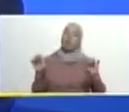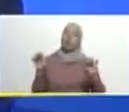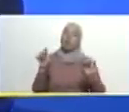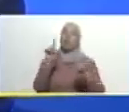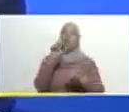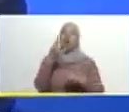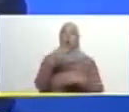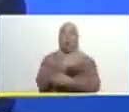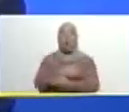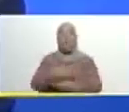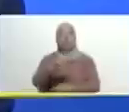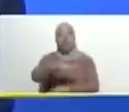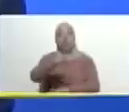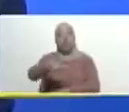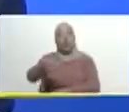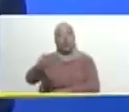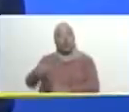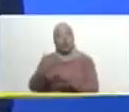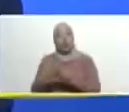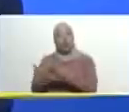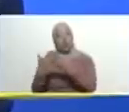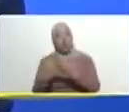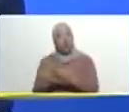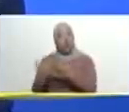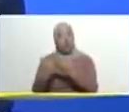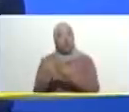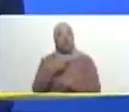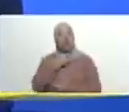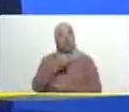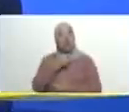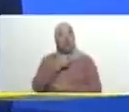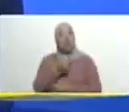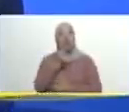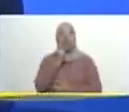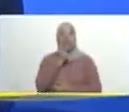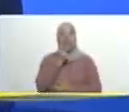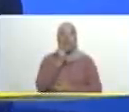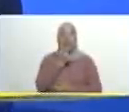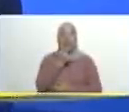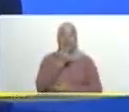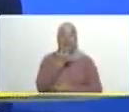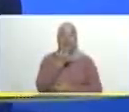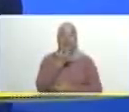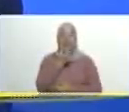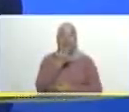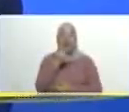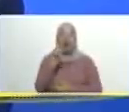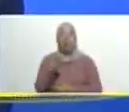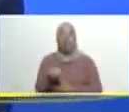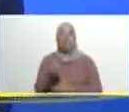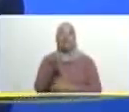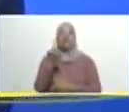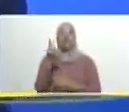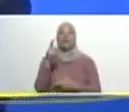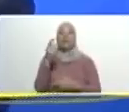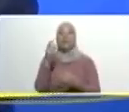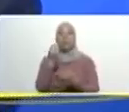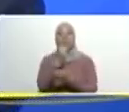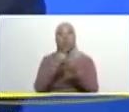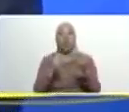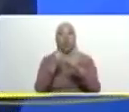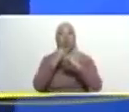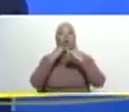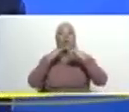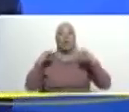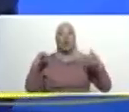cientos de ciudadanos y ciudadanas que accedan al idioma y vayan borrando